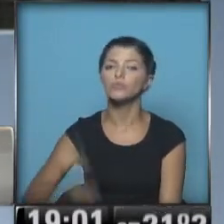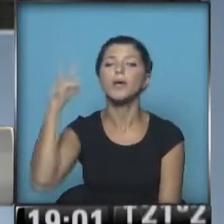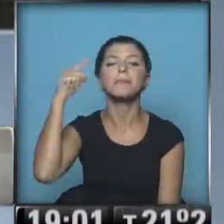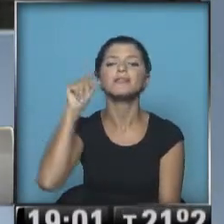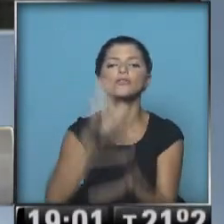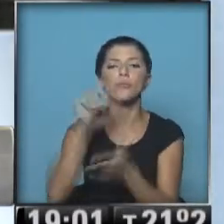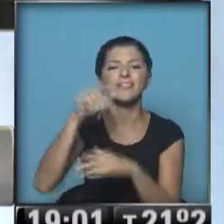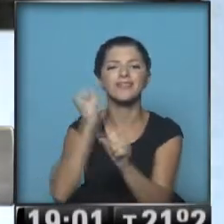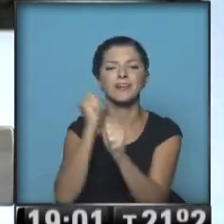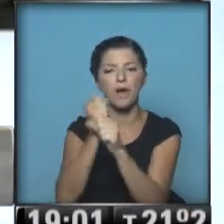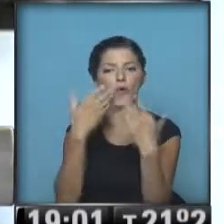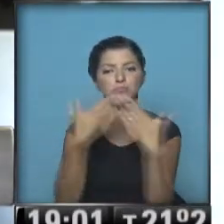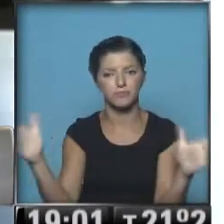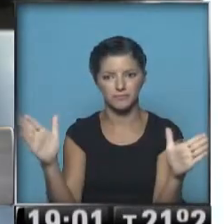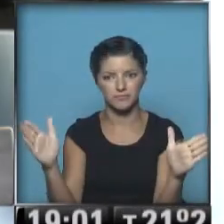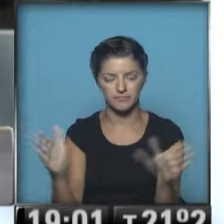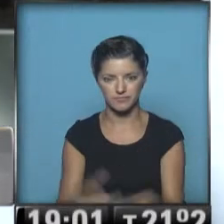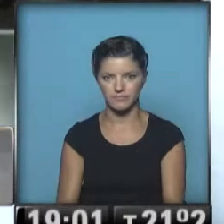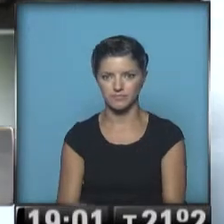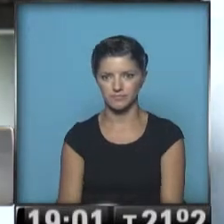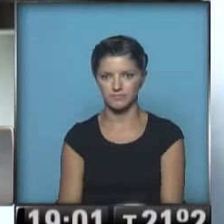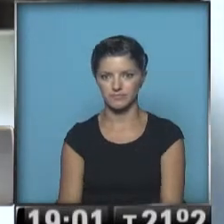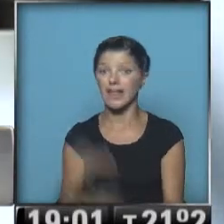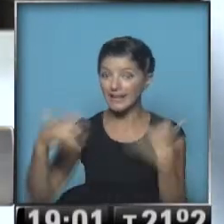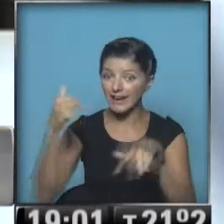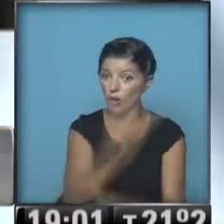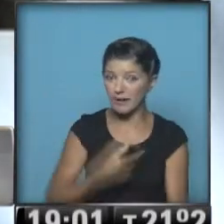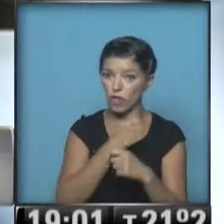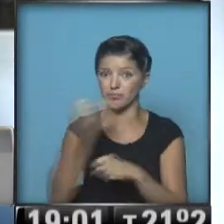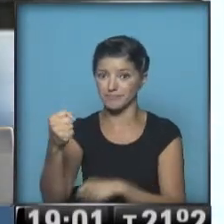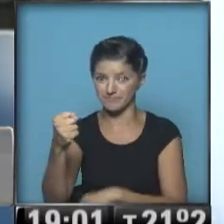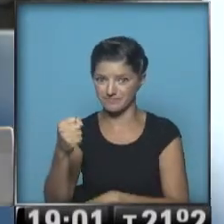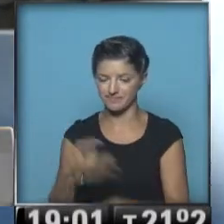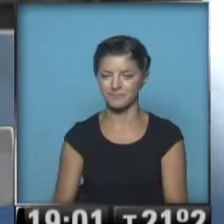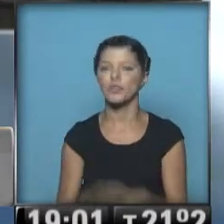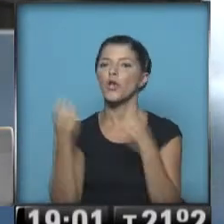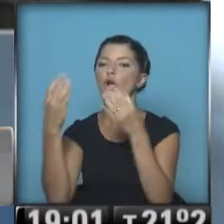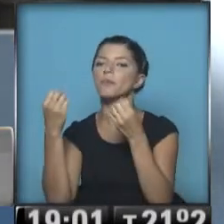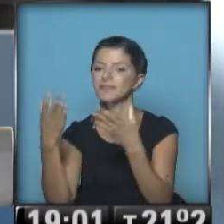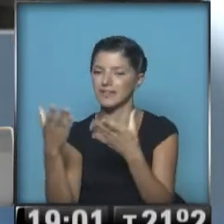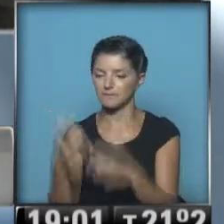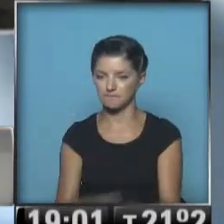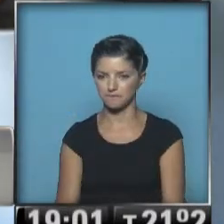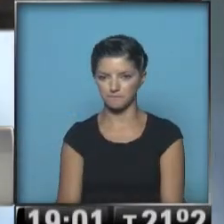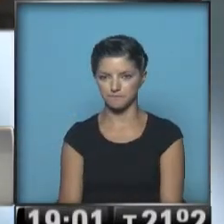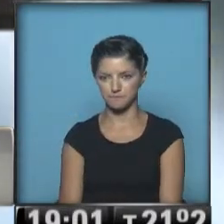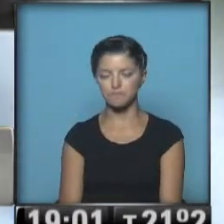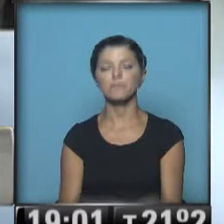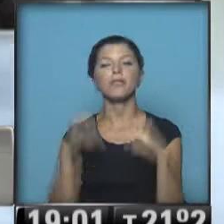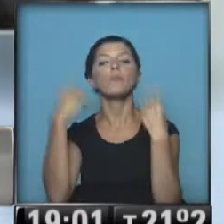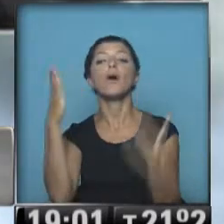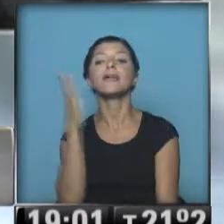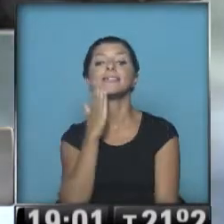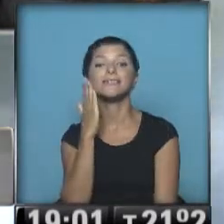Pásale al gobernador el micrófono, dale. ¿Qué tal? ¿Cómo le va? Bueno, buenas tardes, señora